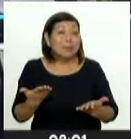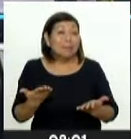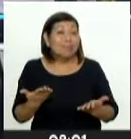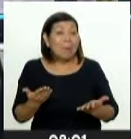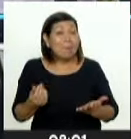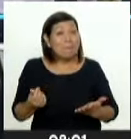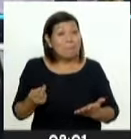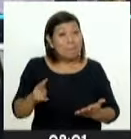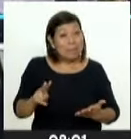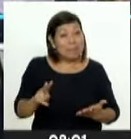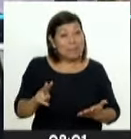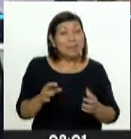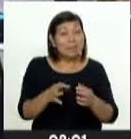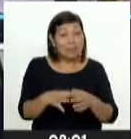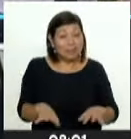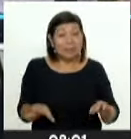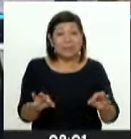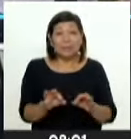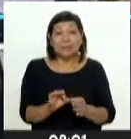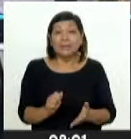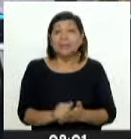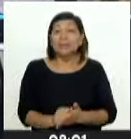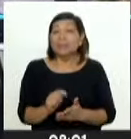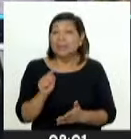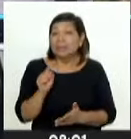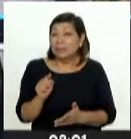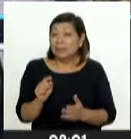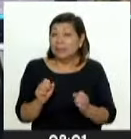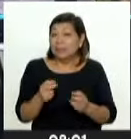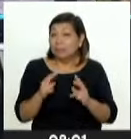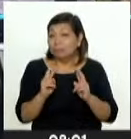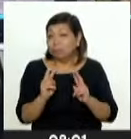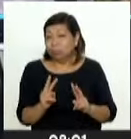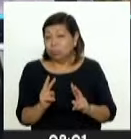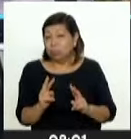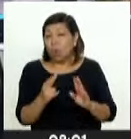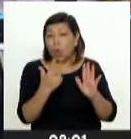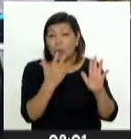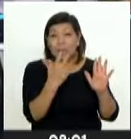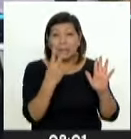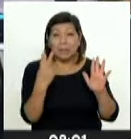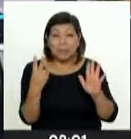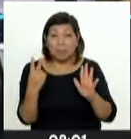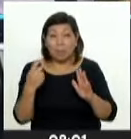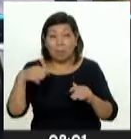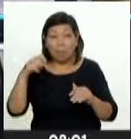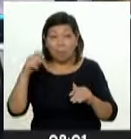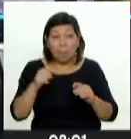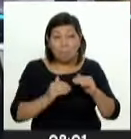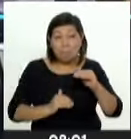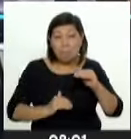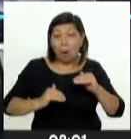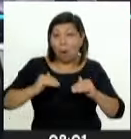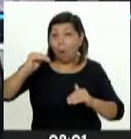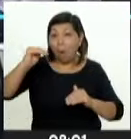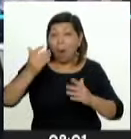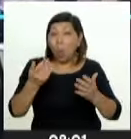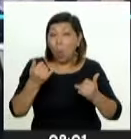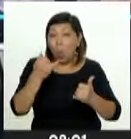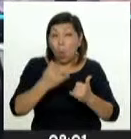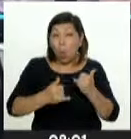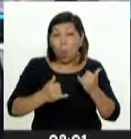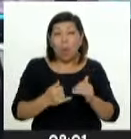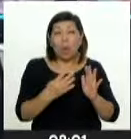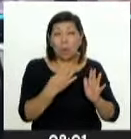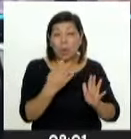un incremento también importante. Ahí, si bien ahí aprecian, subió hasta 87.91%, casi 88%, y ahora pues la última, que